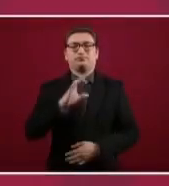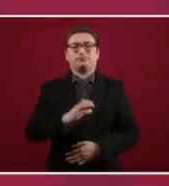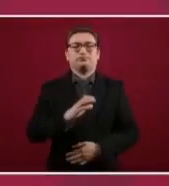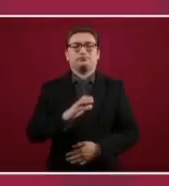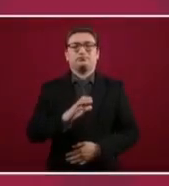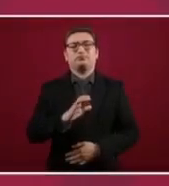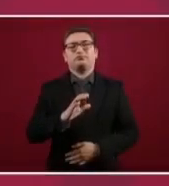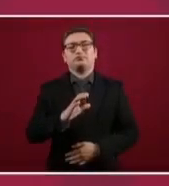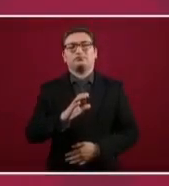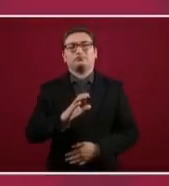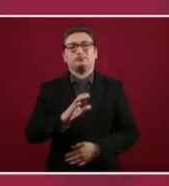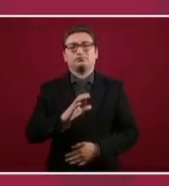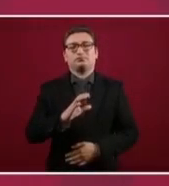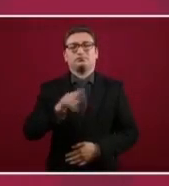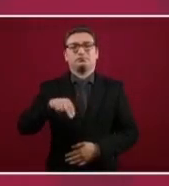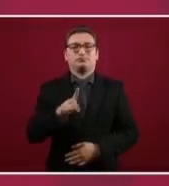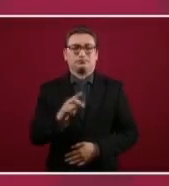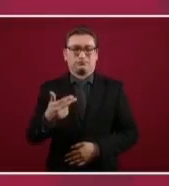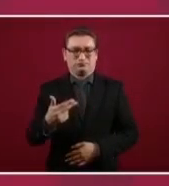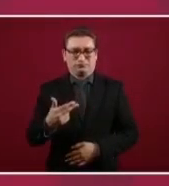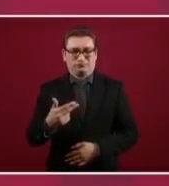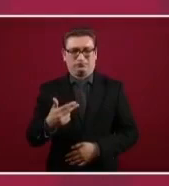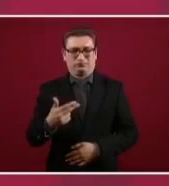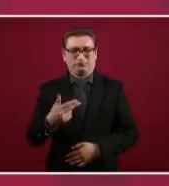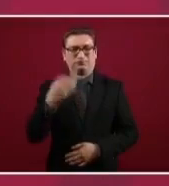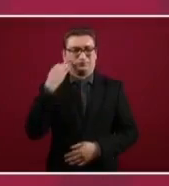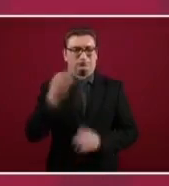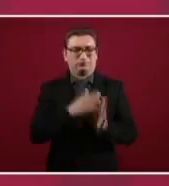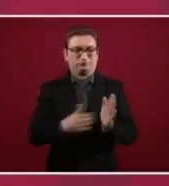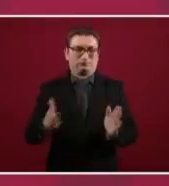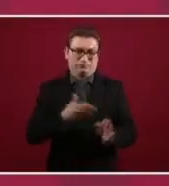humanos anteriormente